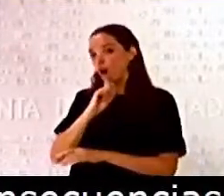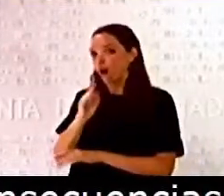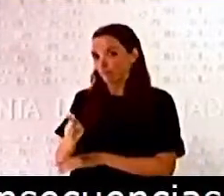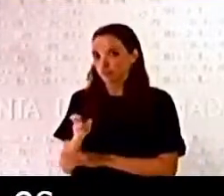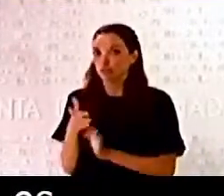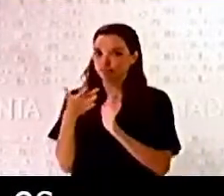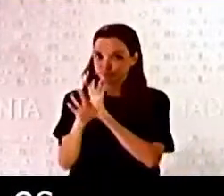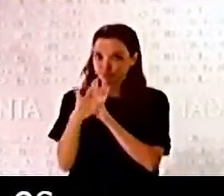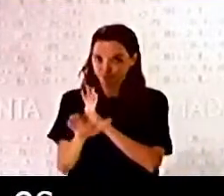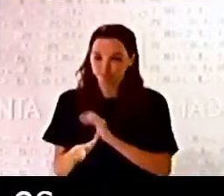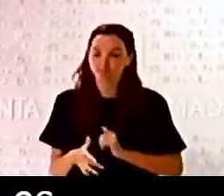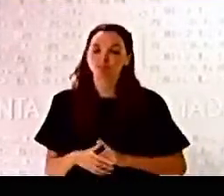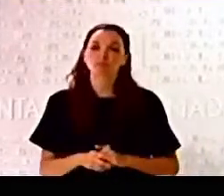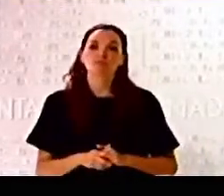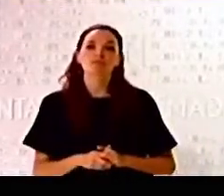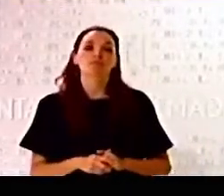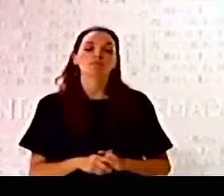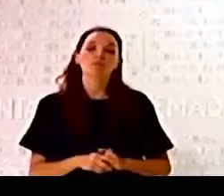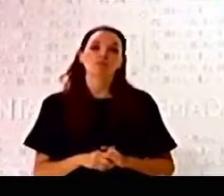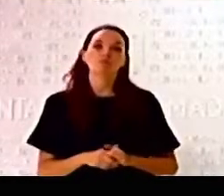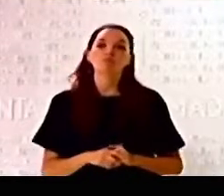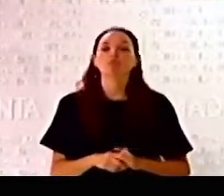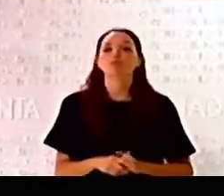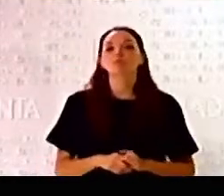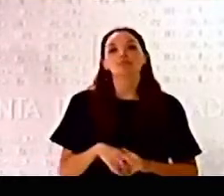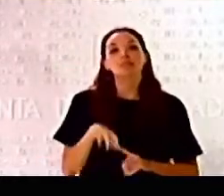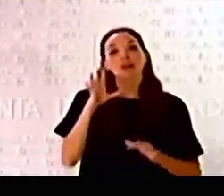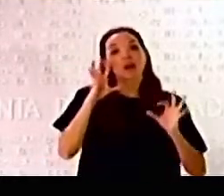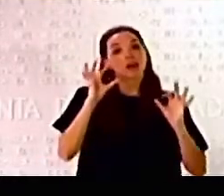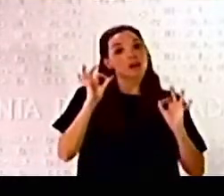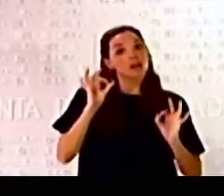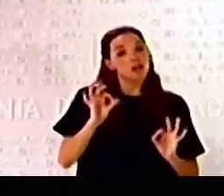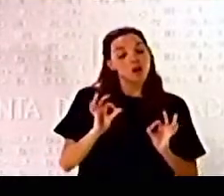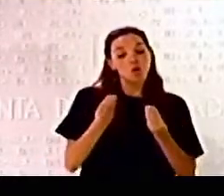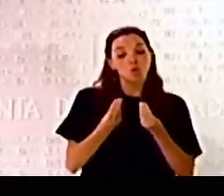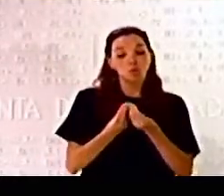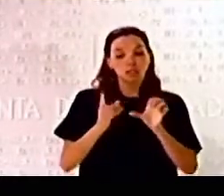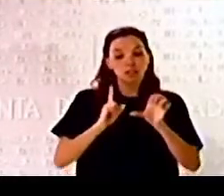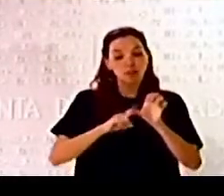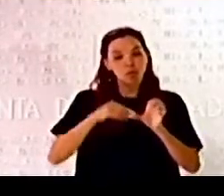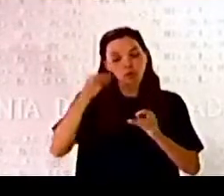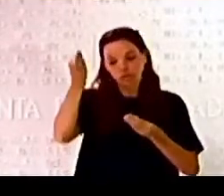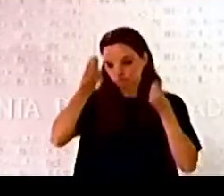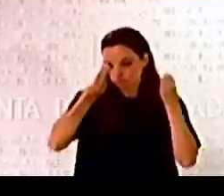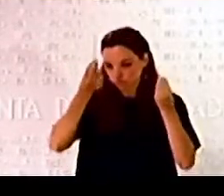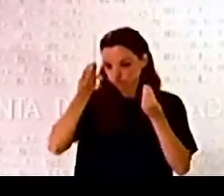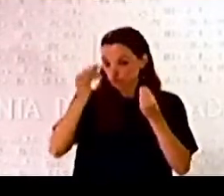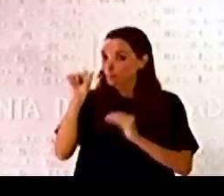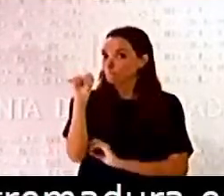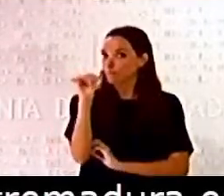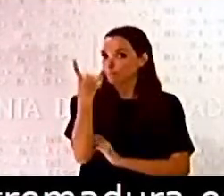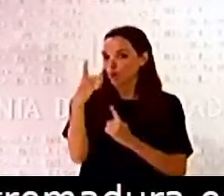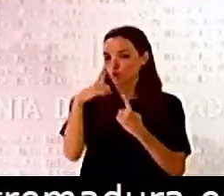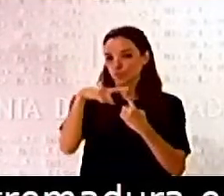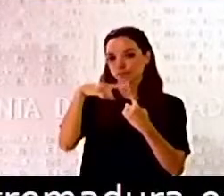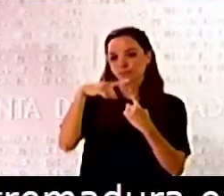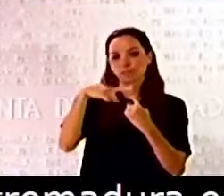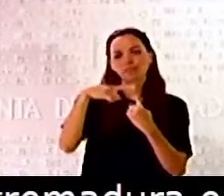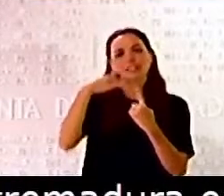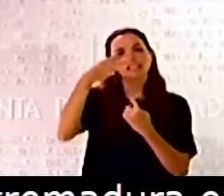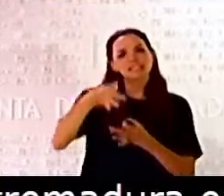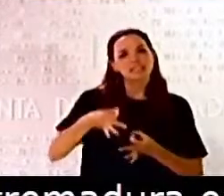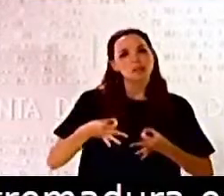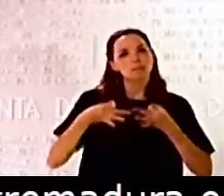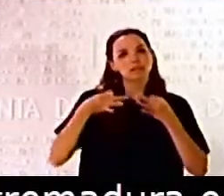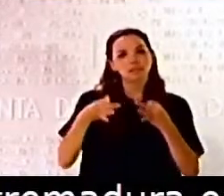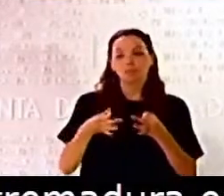Yo creo que en la posición de la Junta de Extremadura, en primer lugar, ha estado siempre la mediación.